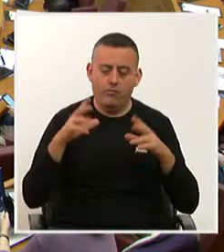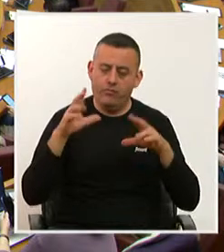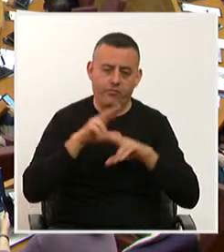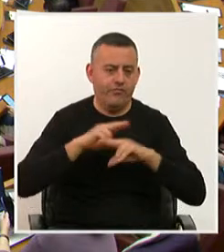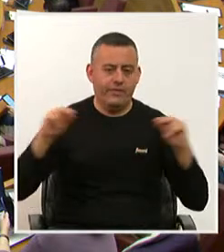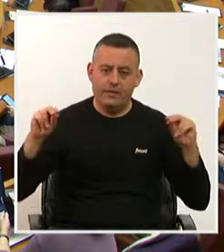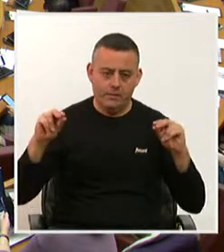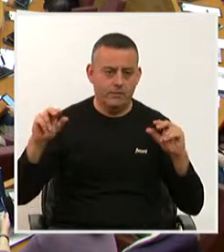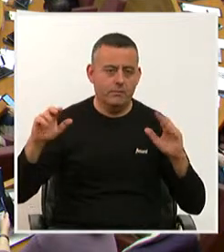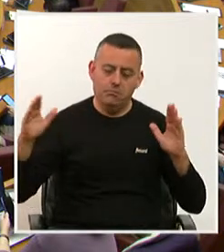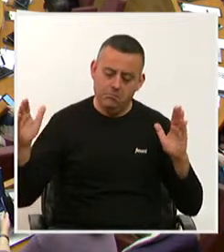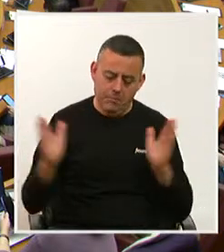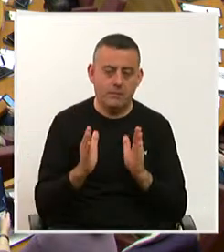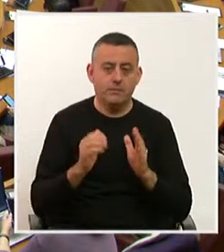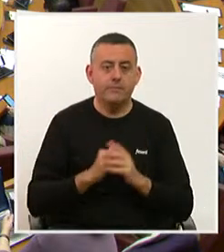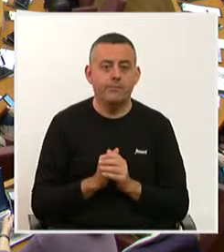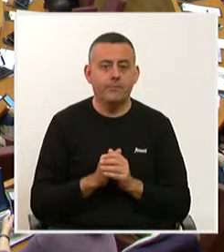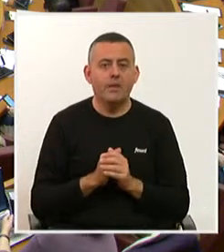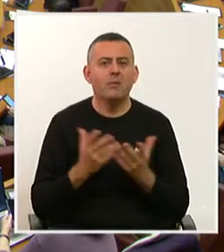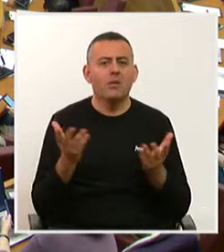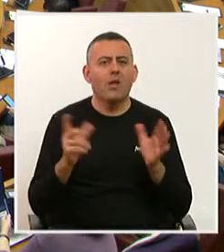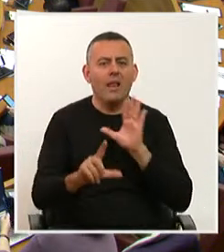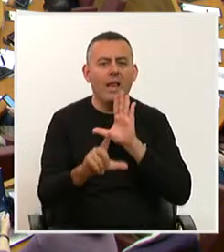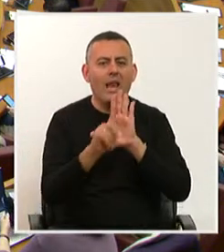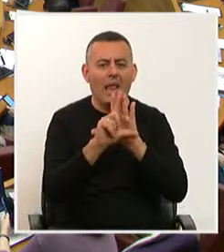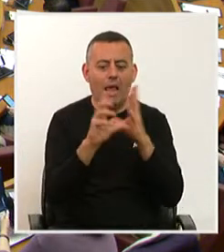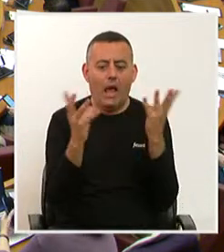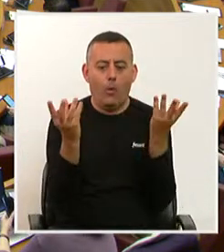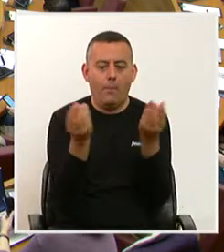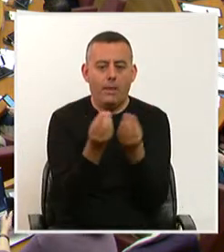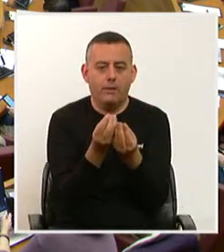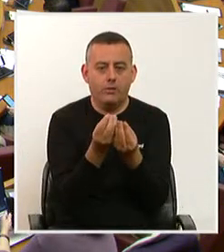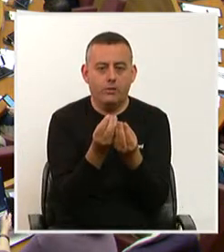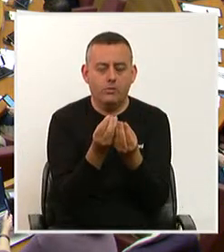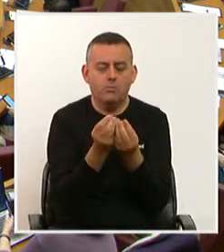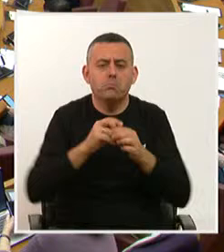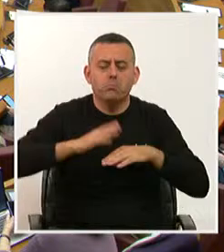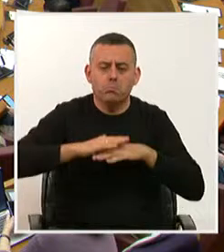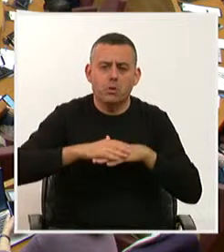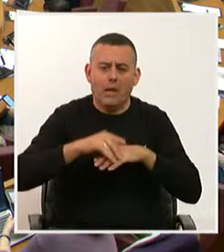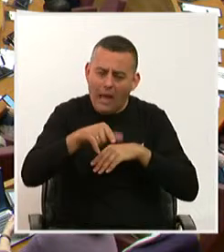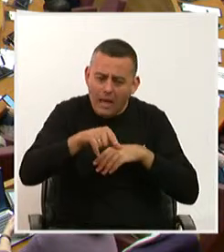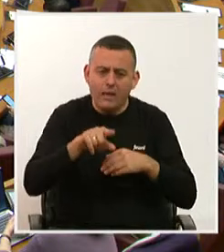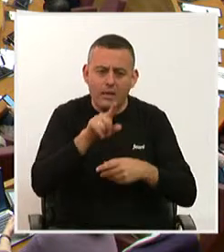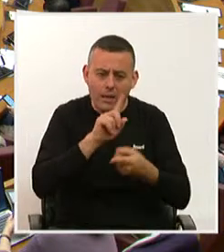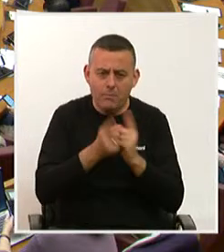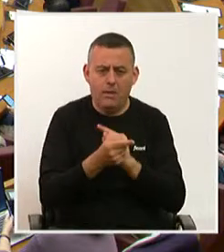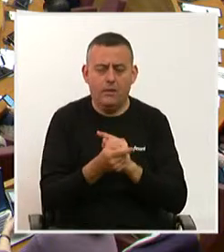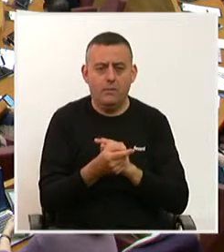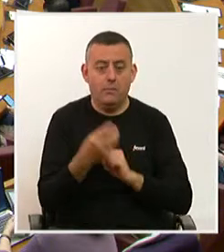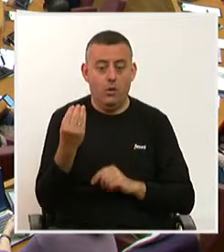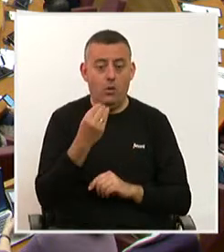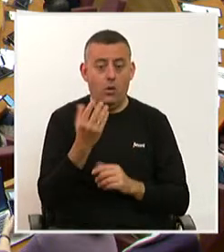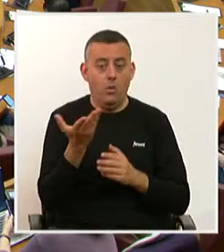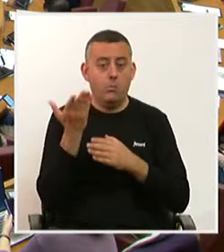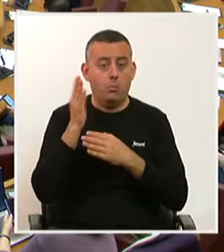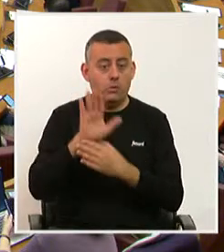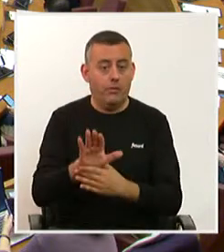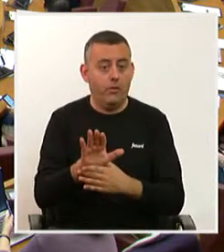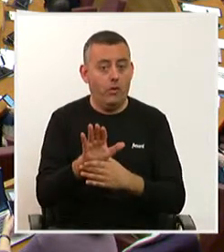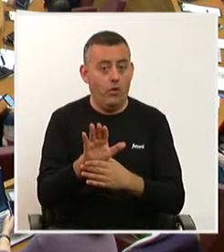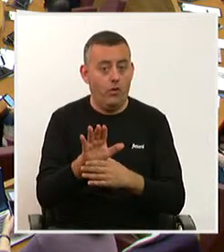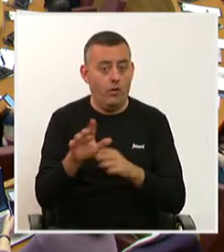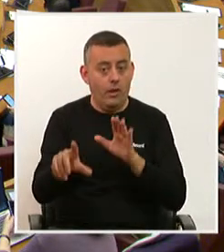más Por qué se hizo a través de la ley de acompañamiento Por qué no hicieron una modificación normal mediante una proposición de ley o mediante una